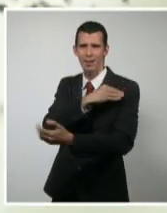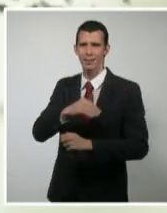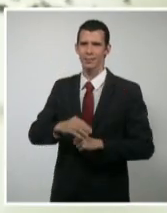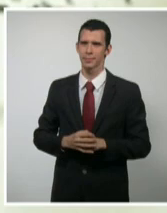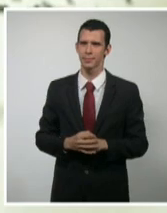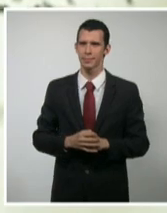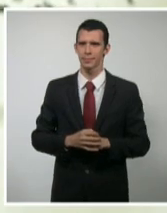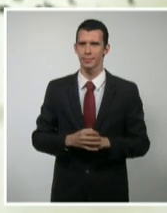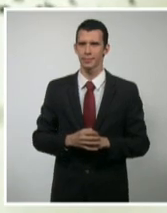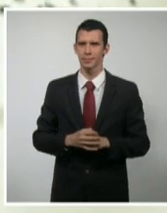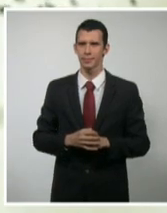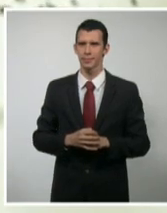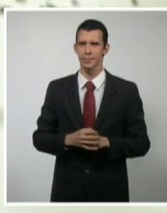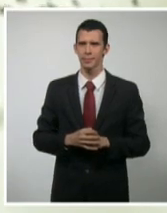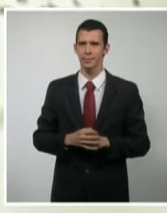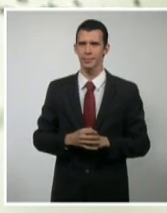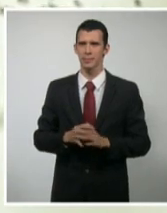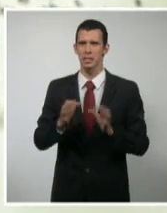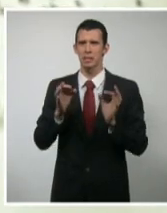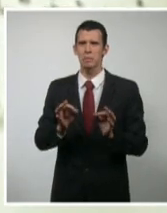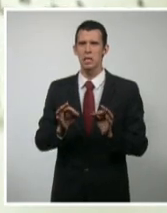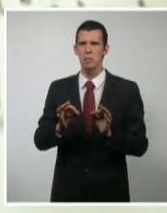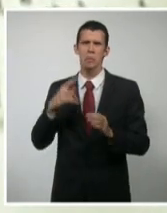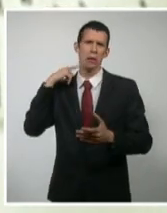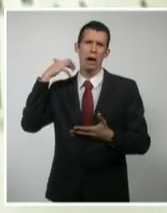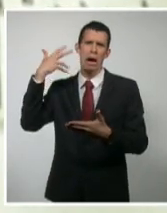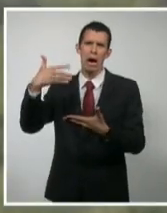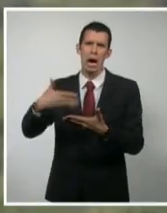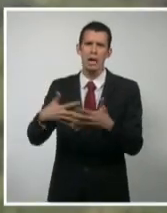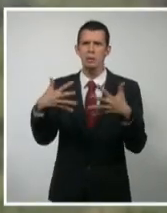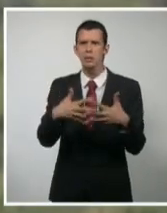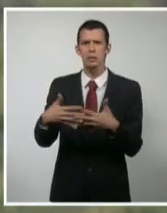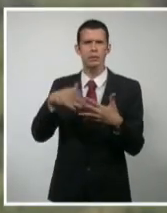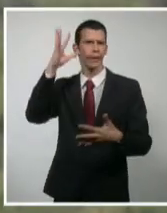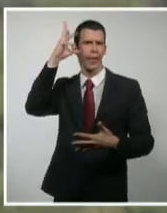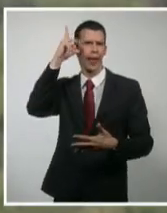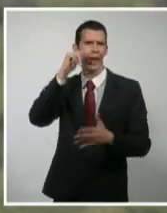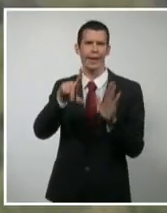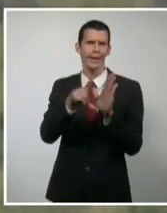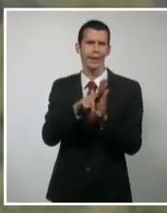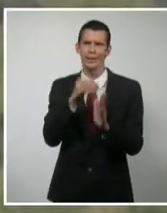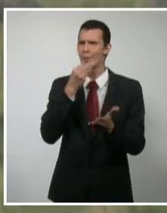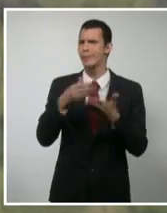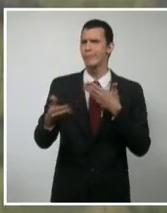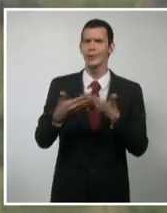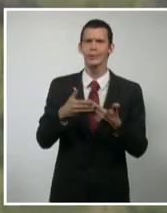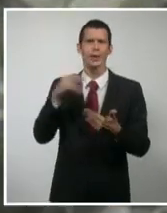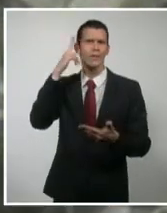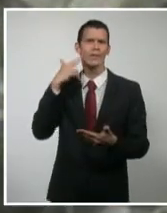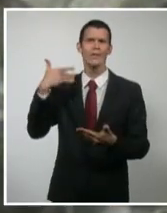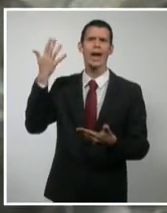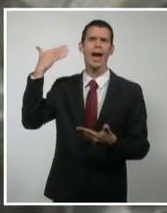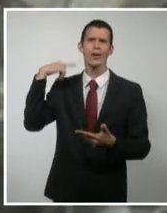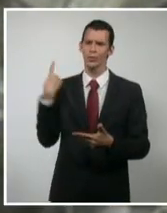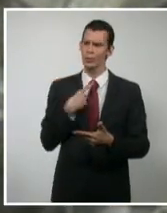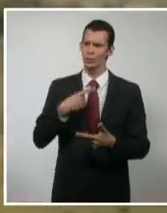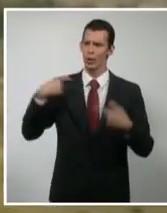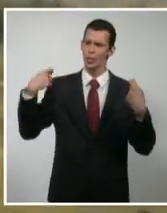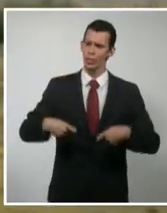Naciones Unidas y de los esfuerzos de la comunidad internacional por acabar los vestigios del colonialismo, debe rechazarse el principio